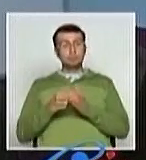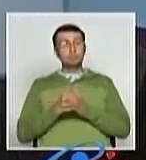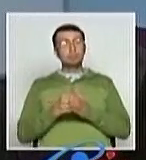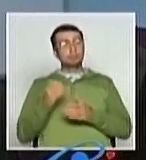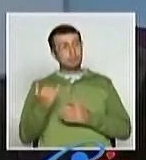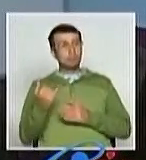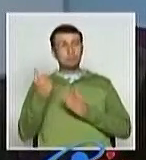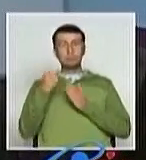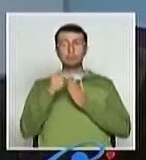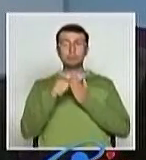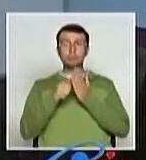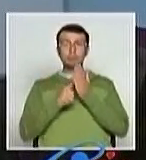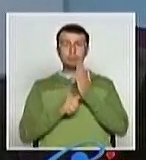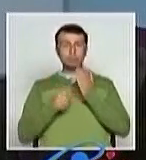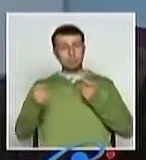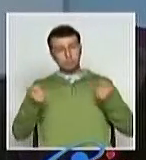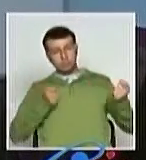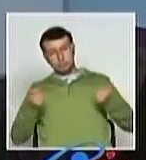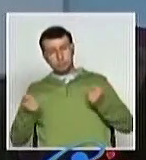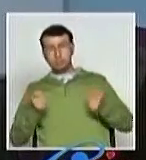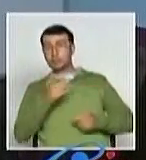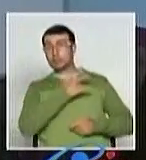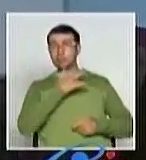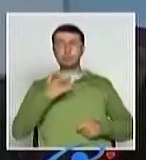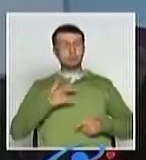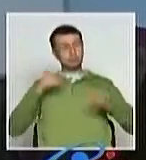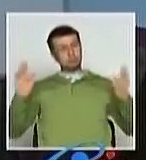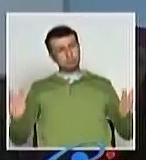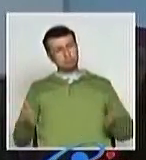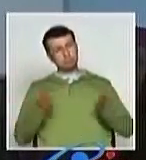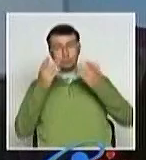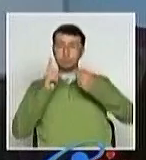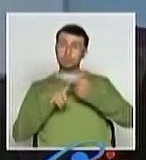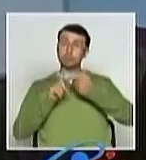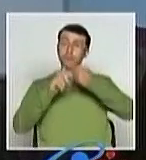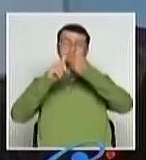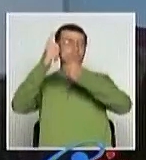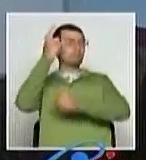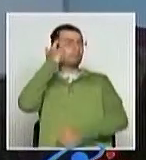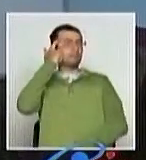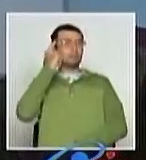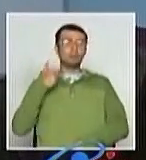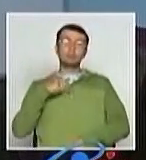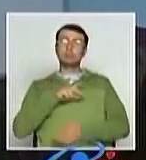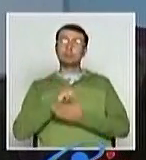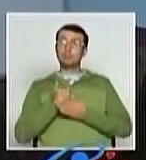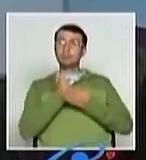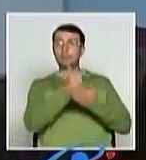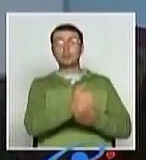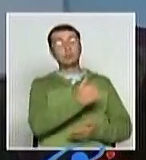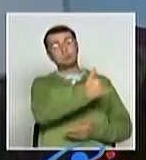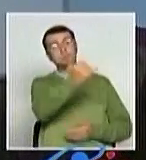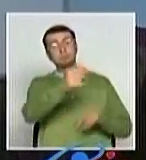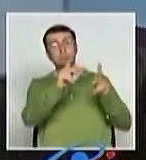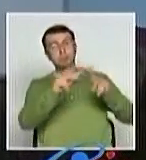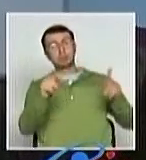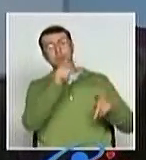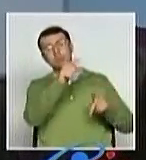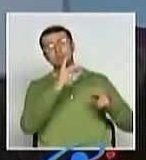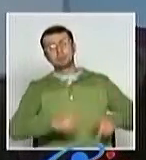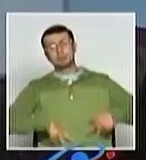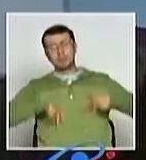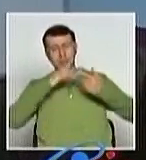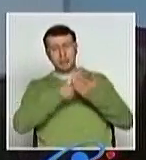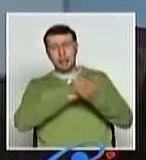programa de terapia terapia el bienestar y psicoterapia positiva hemos contribuido a estos seres humanos a que su vida